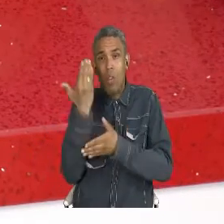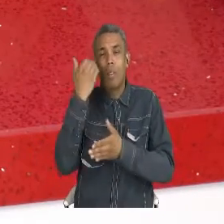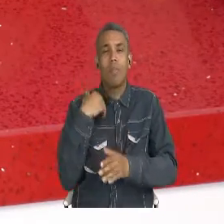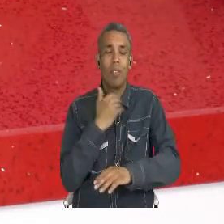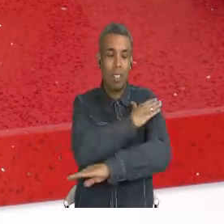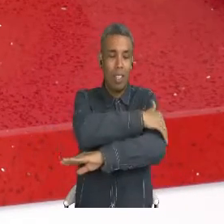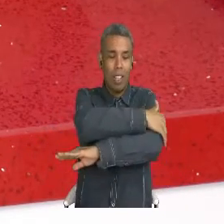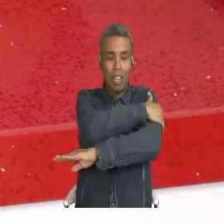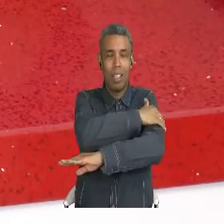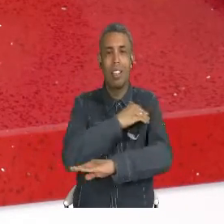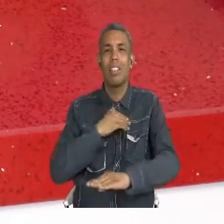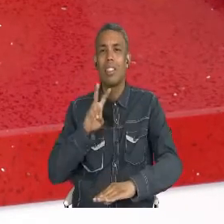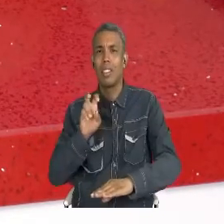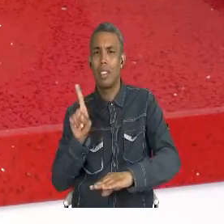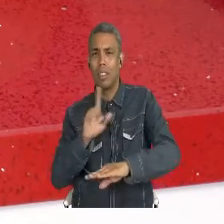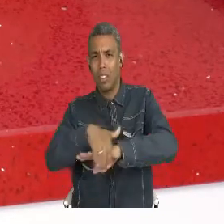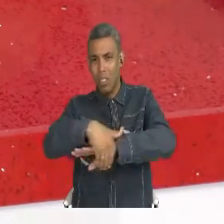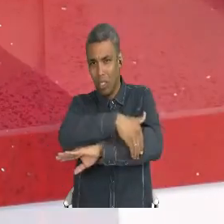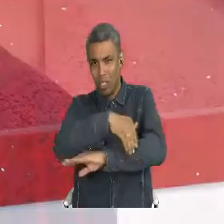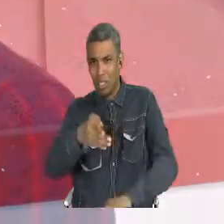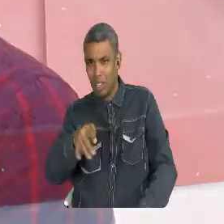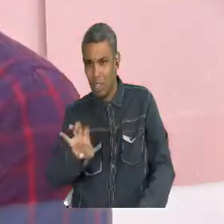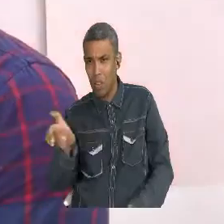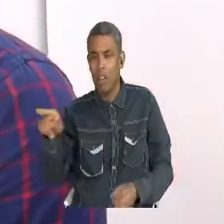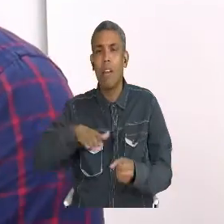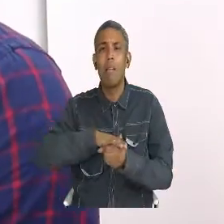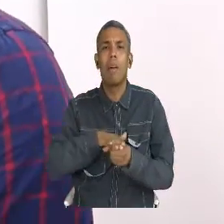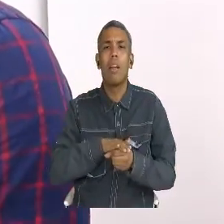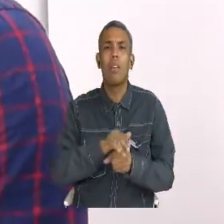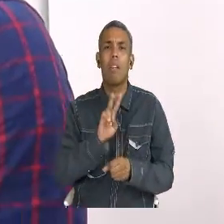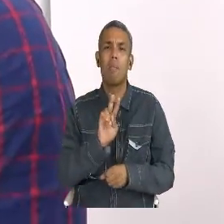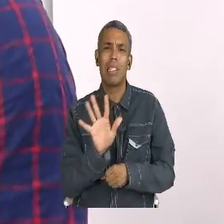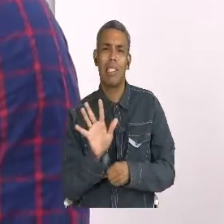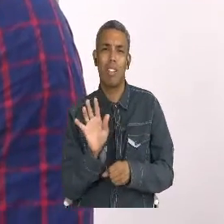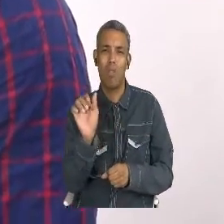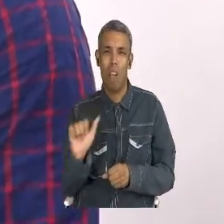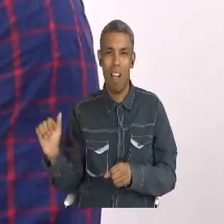con 31, yendo hacia el 25 de agosto. Okay. Sí,